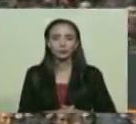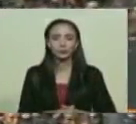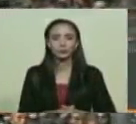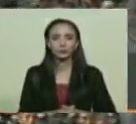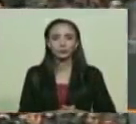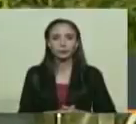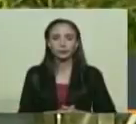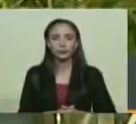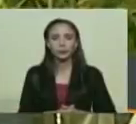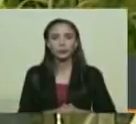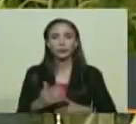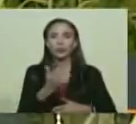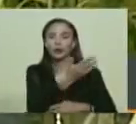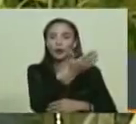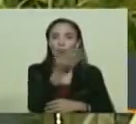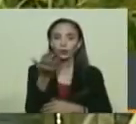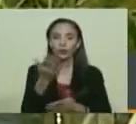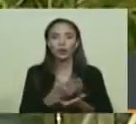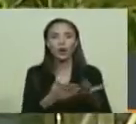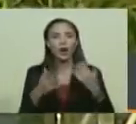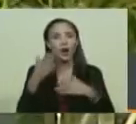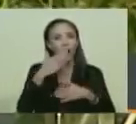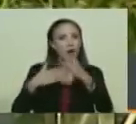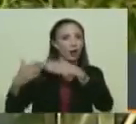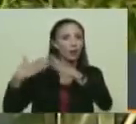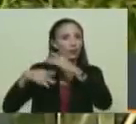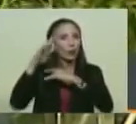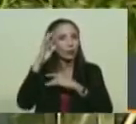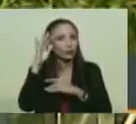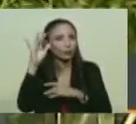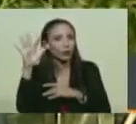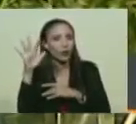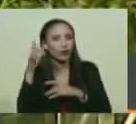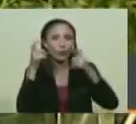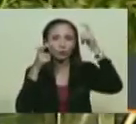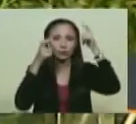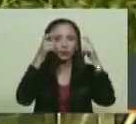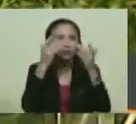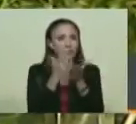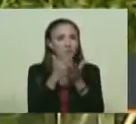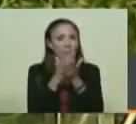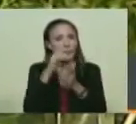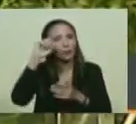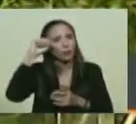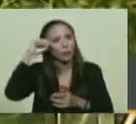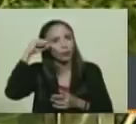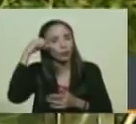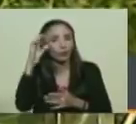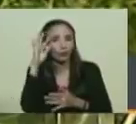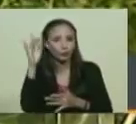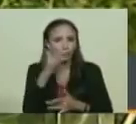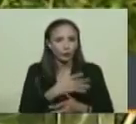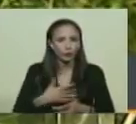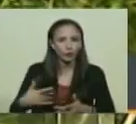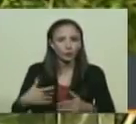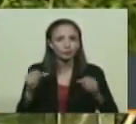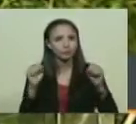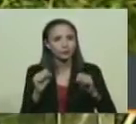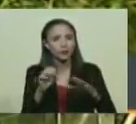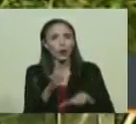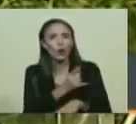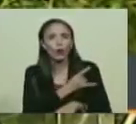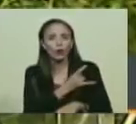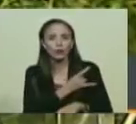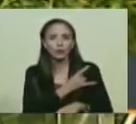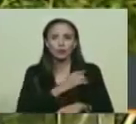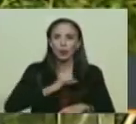Mi comandante en jefe, esto es un sueño de nuestro comandante supremo Hugo Chávez. La Universidad Nacional